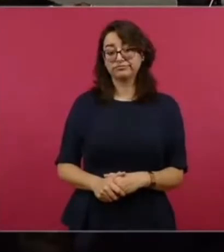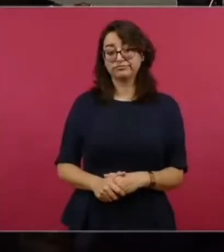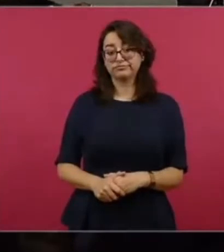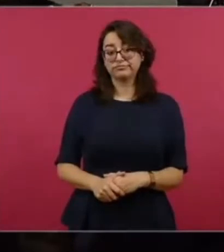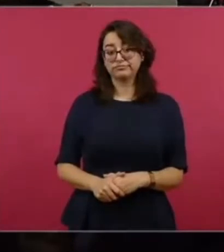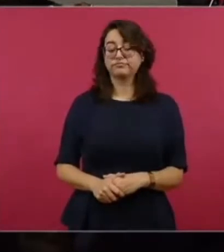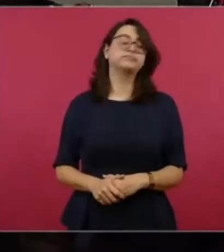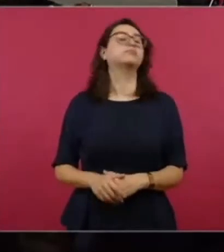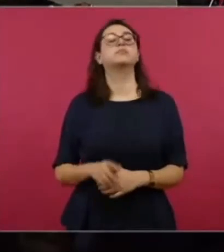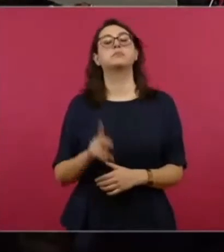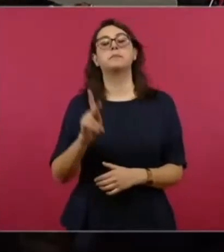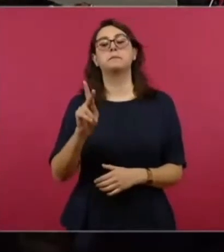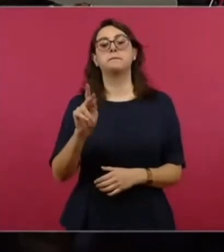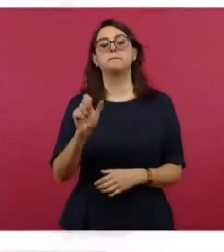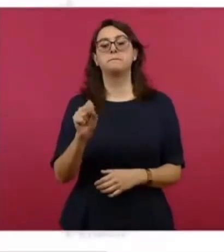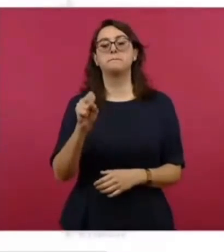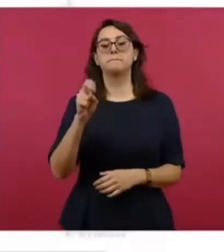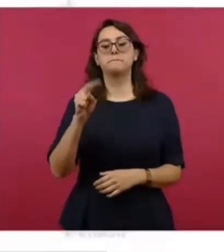PAN,